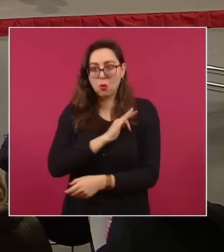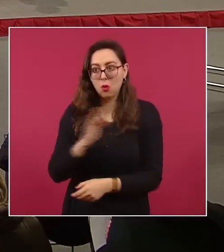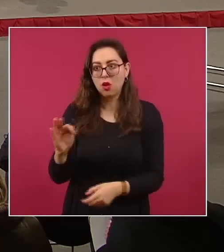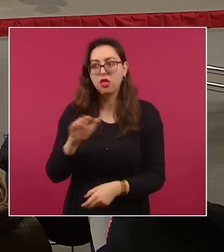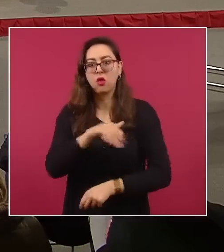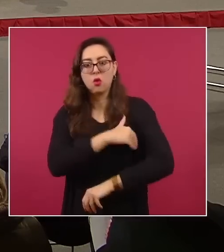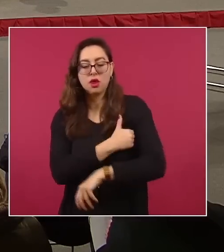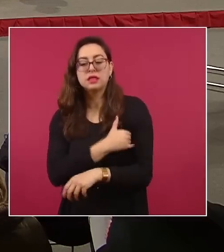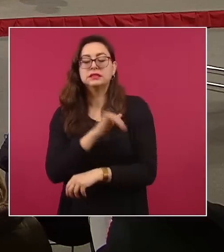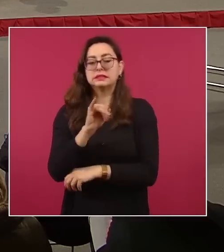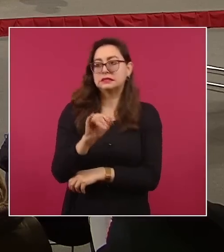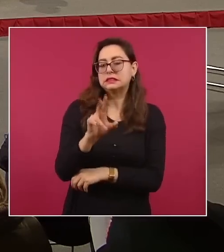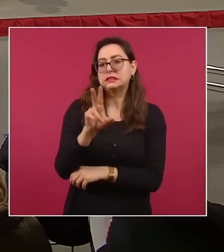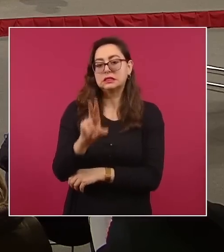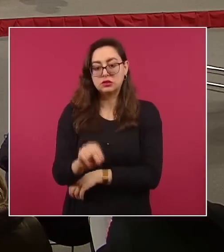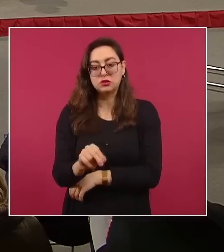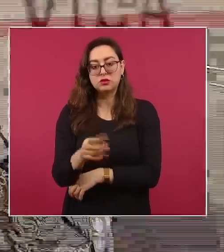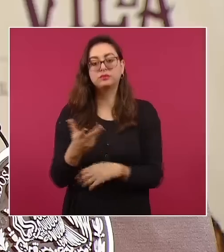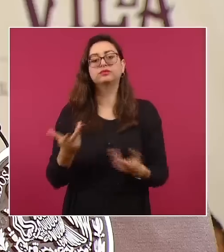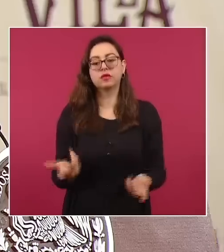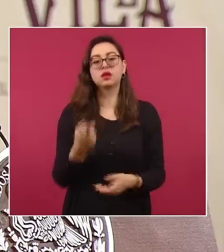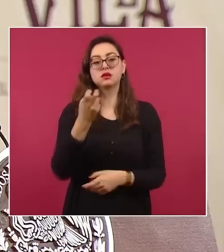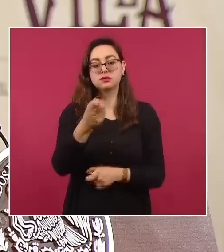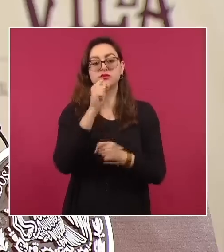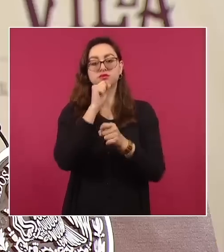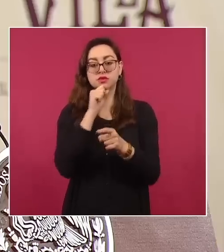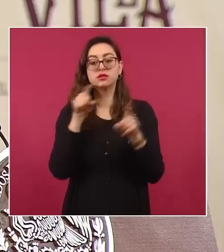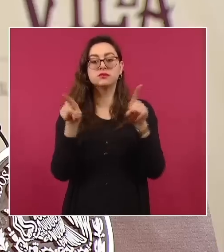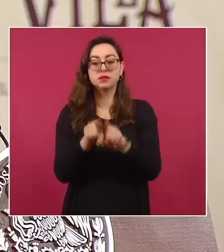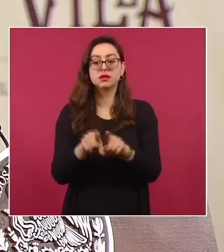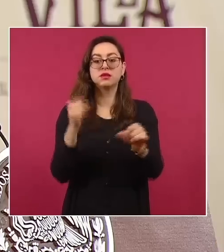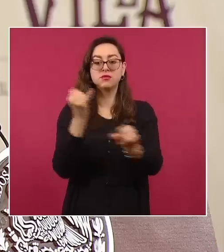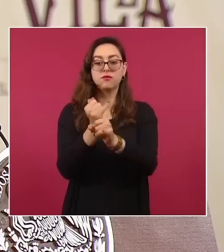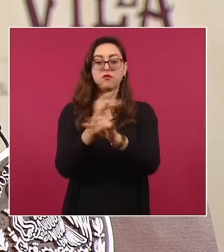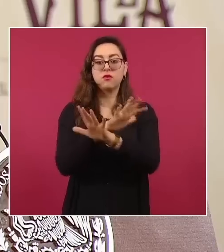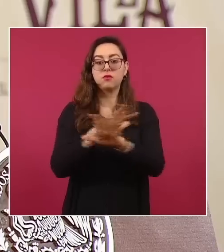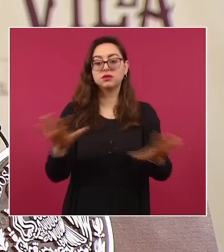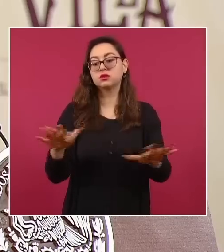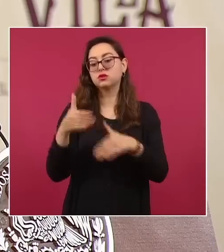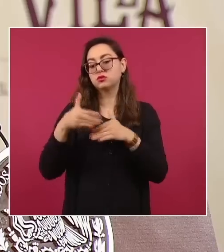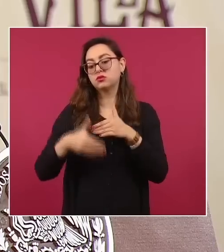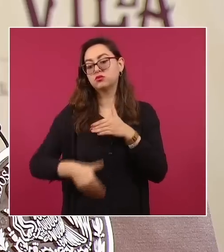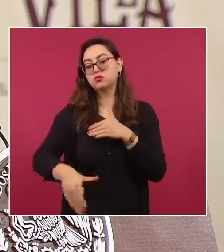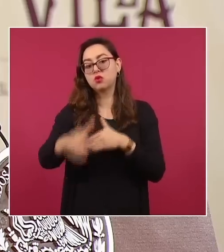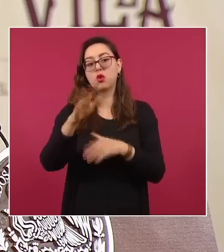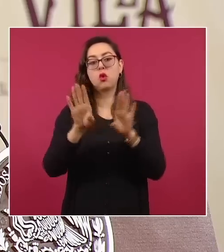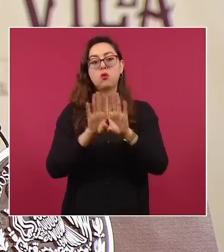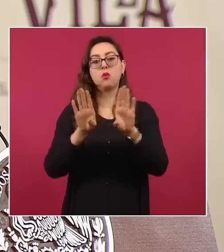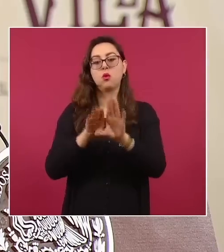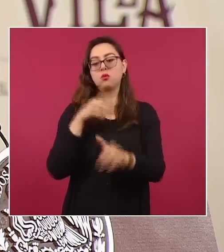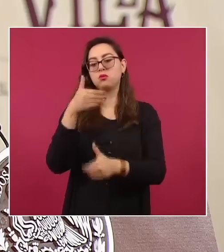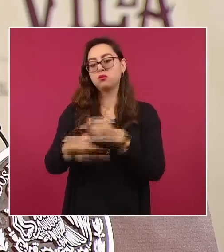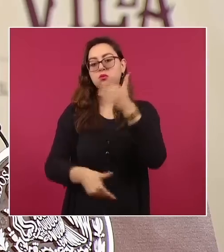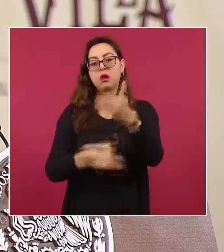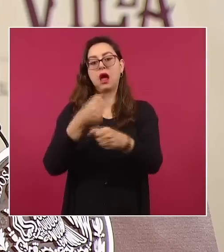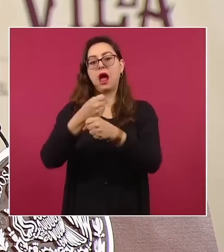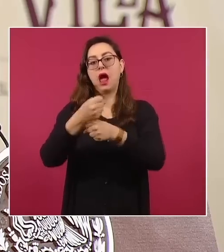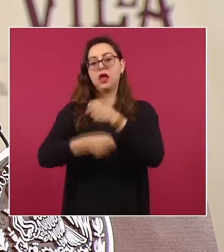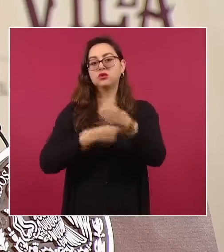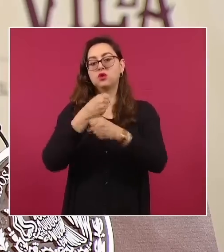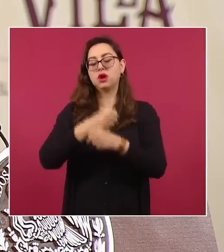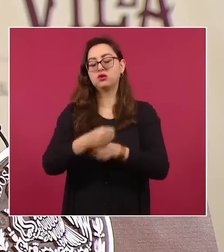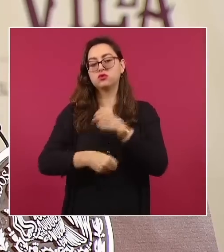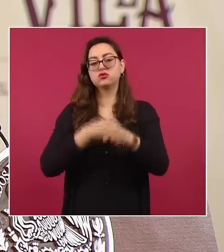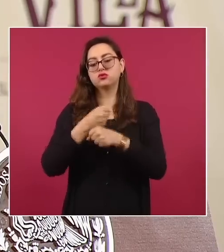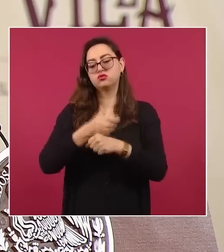se da la información de lo que puede ser una proyección para años posteriores de conformidad al crecimiento y